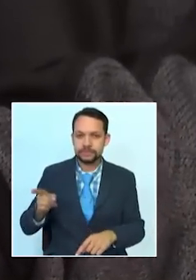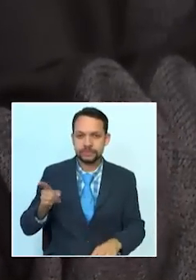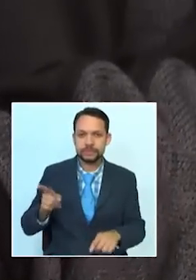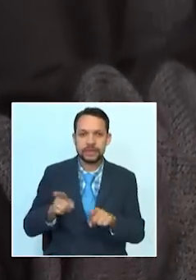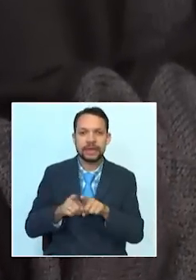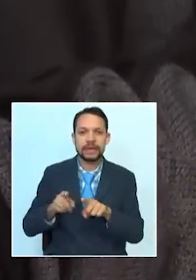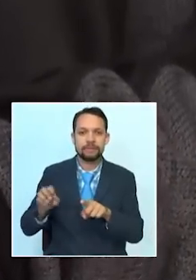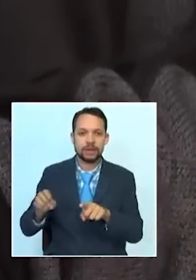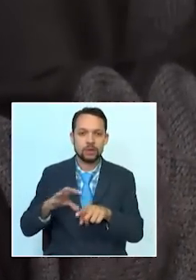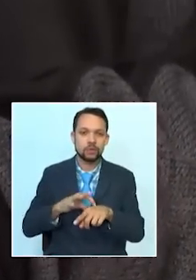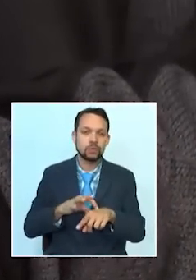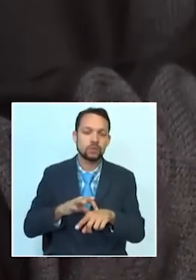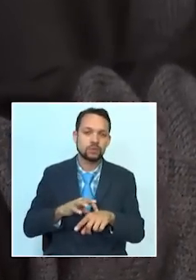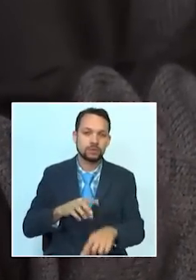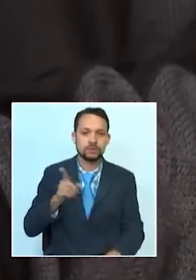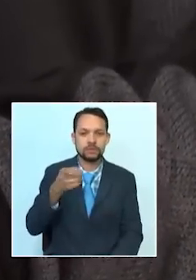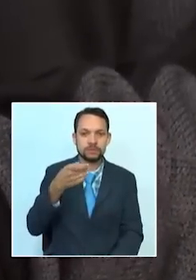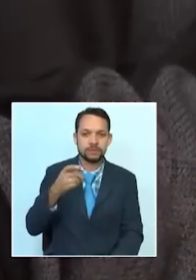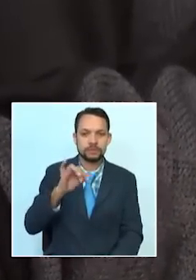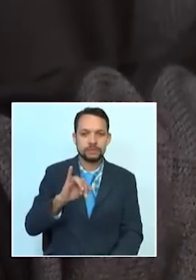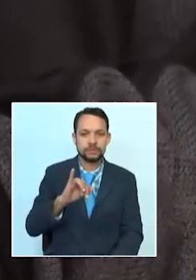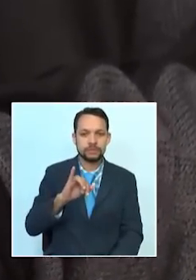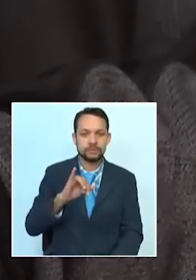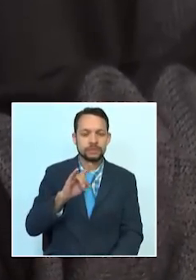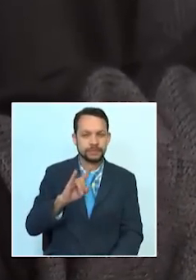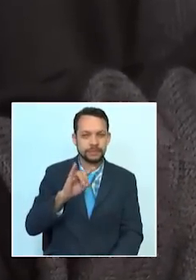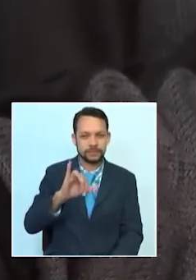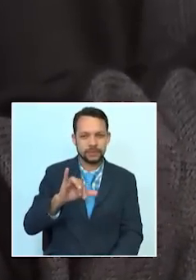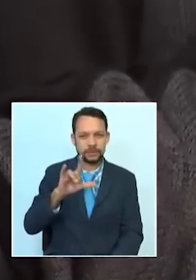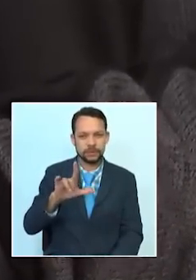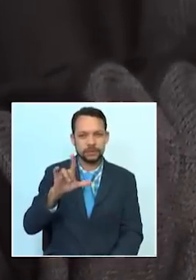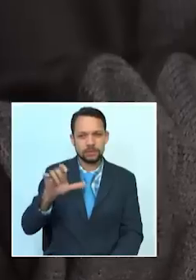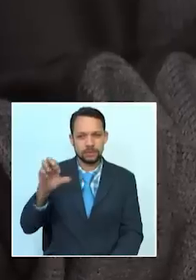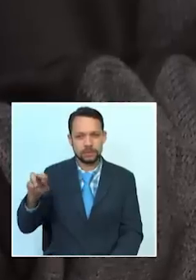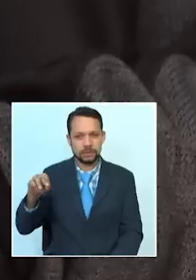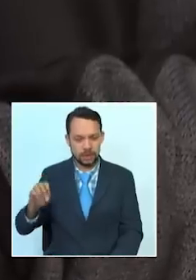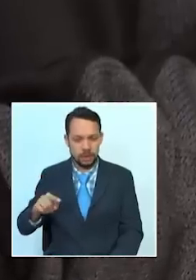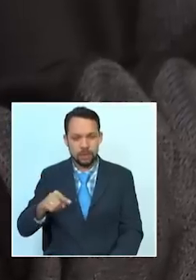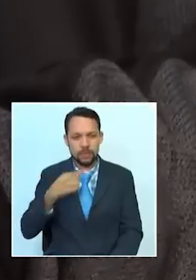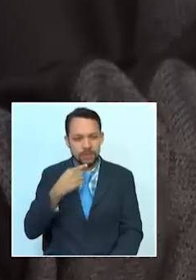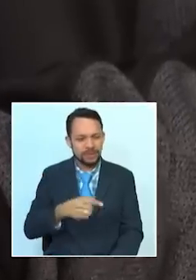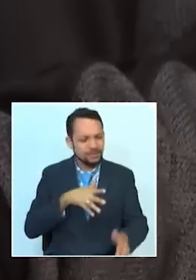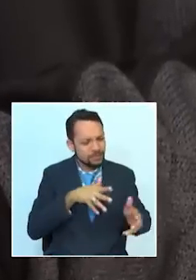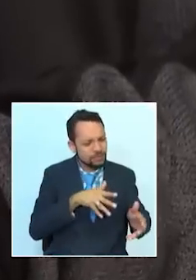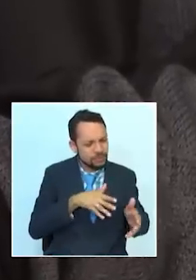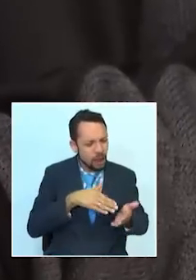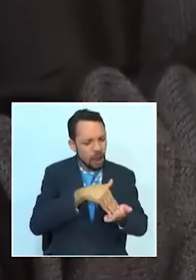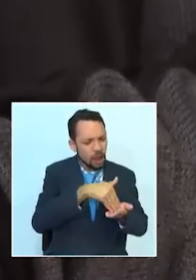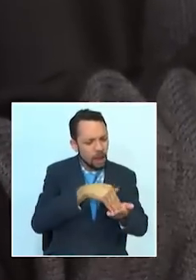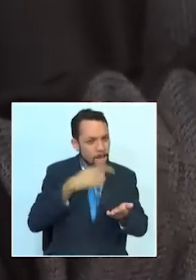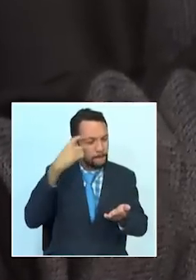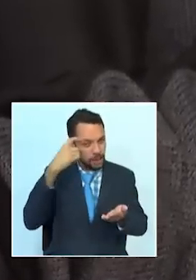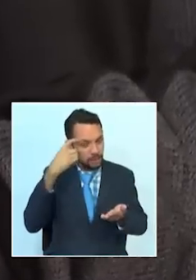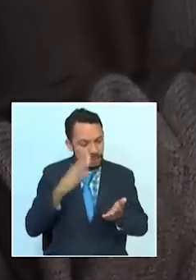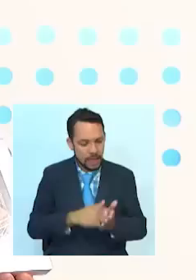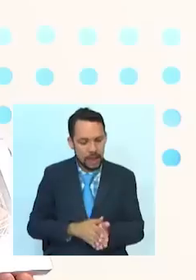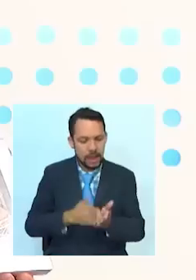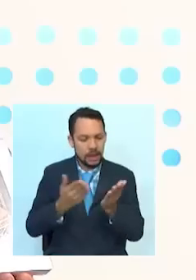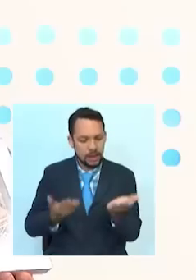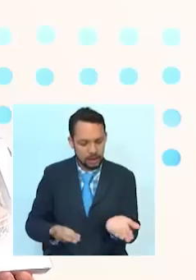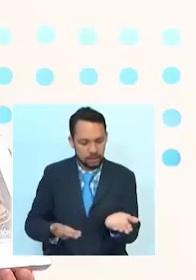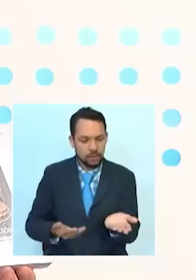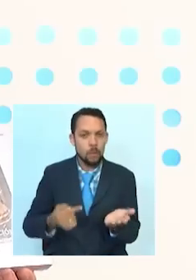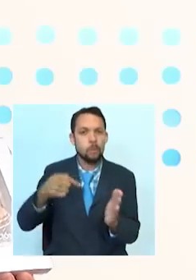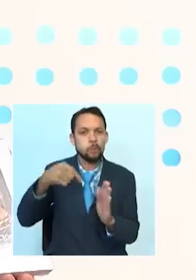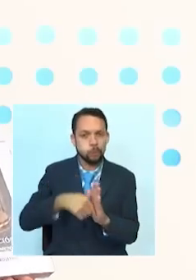pues aborda esos temas y da unas claves muy importantes educación colapso mental busquen este libro pequeño desde ahora pero grande en